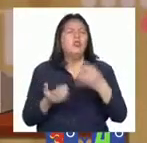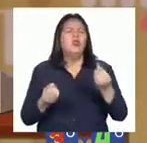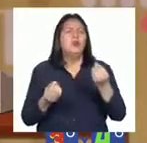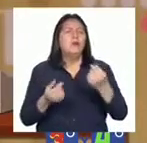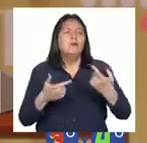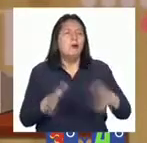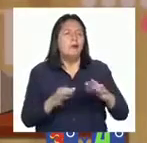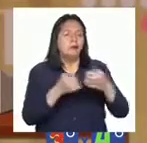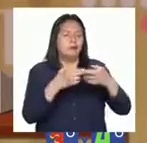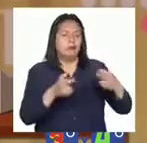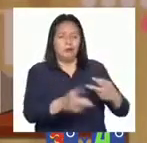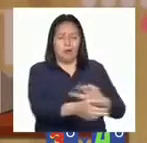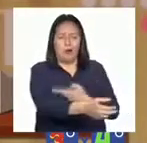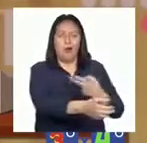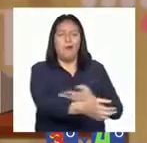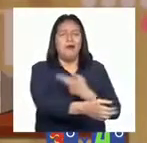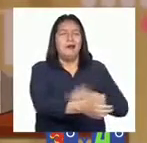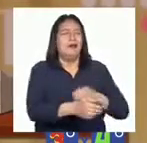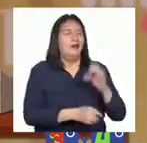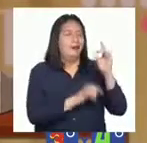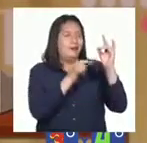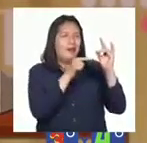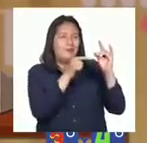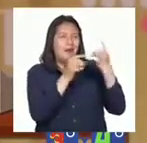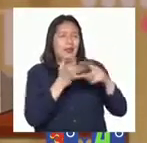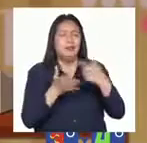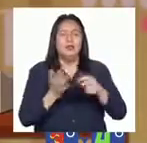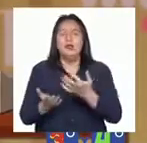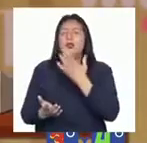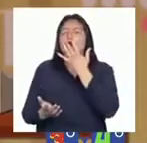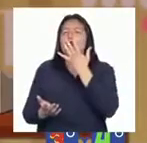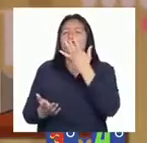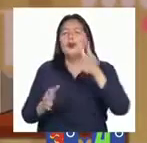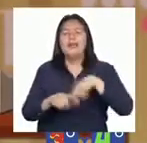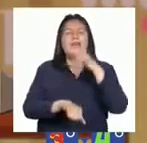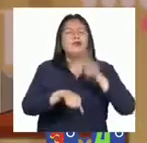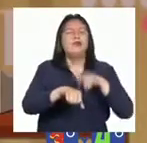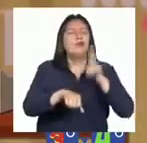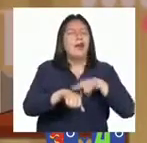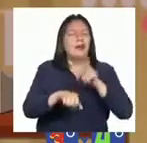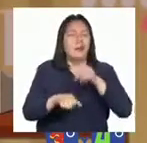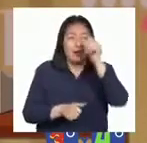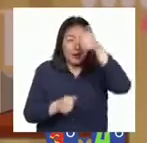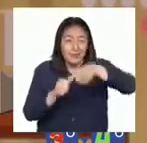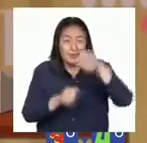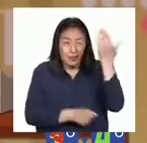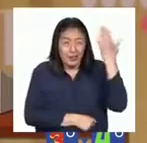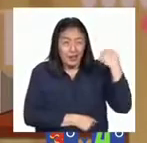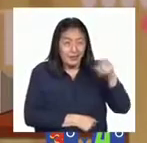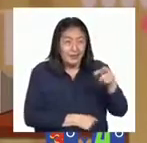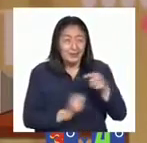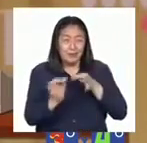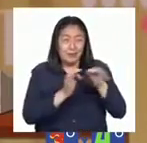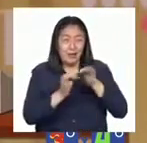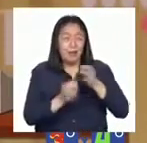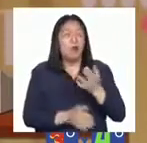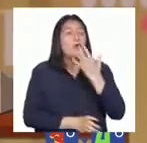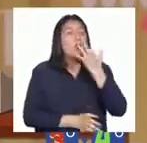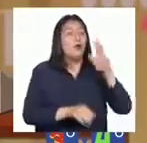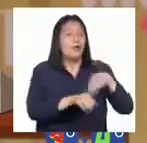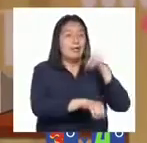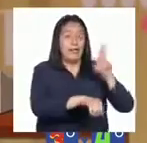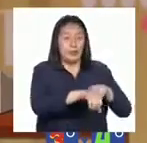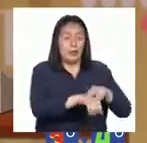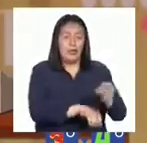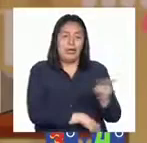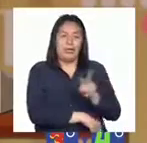de oveja y alpaca y son teñidos con colorantes naturales. ¿Recuerdan que hablamos sobre los colorantes naturales? Quilla